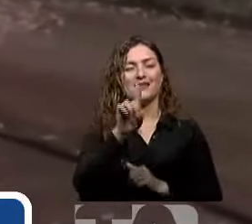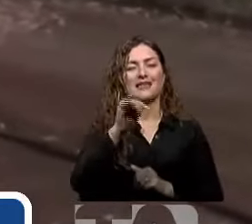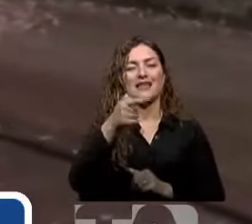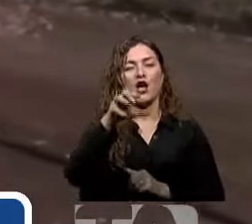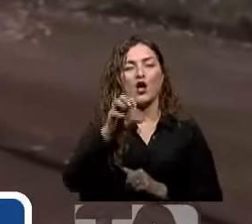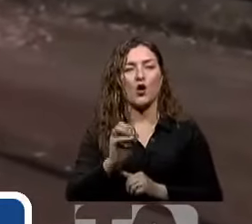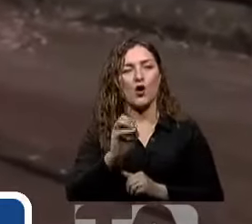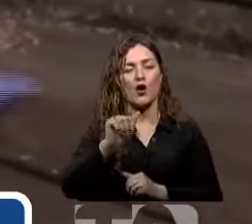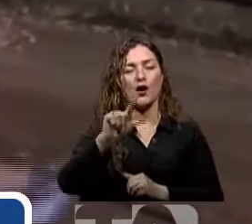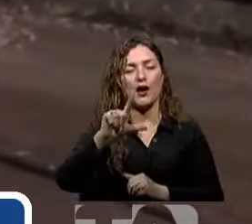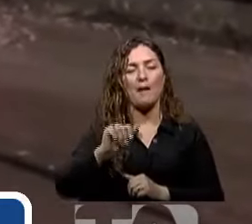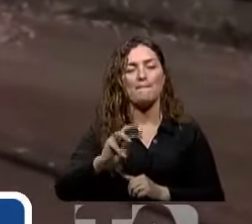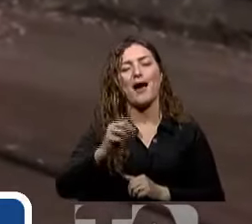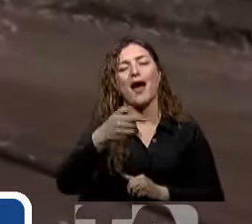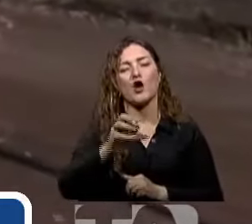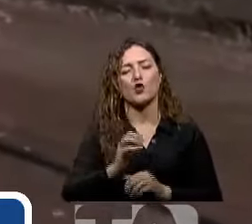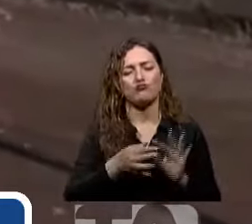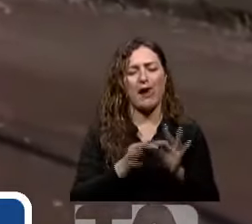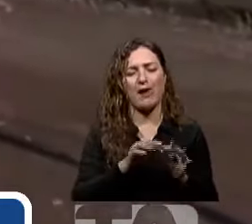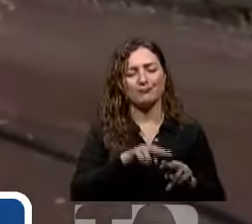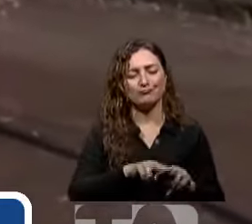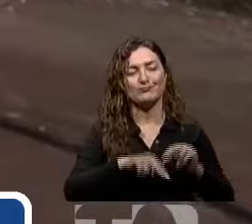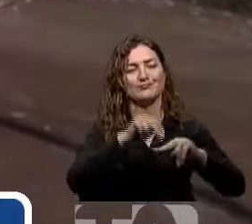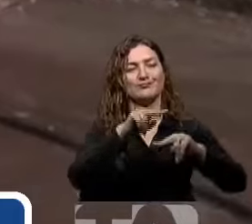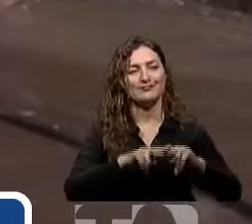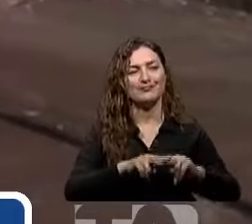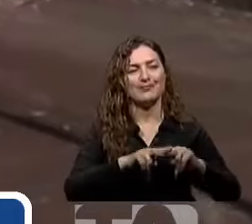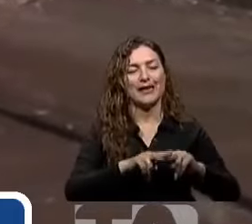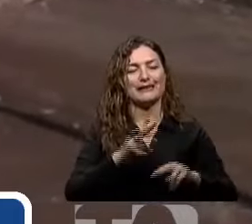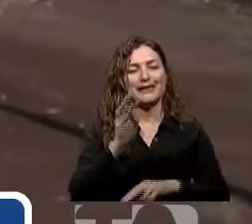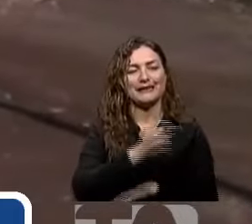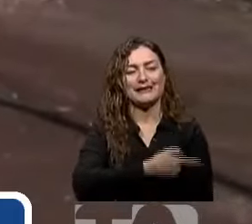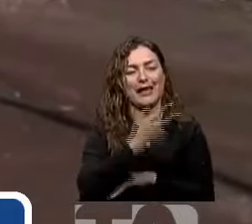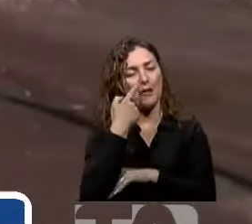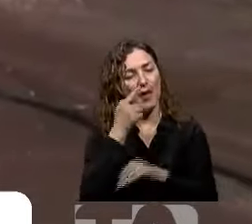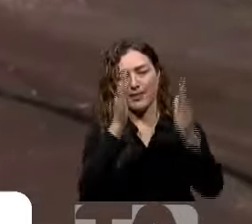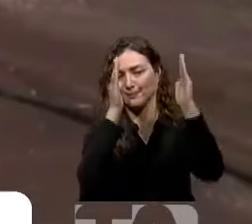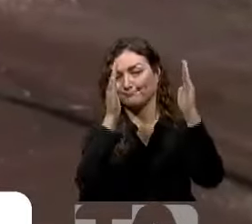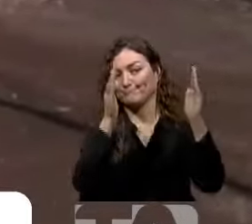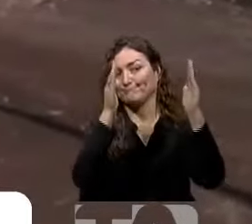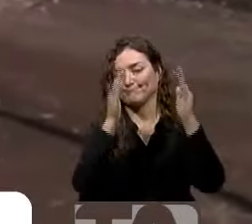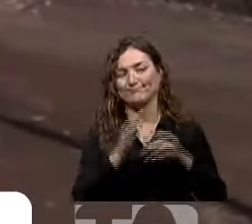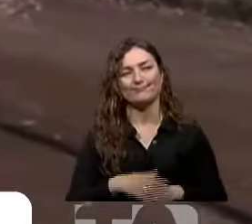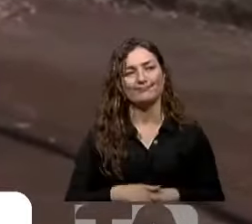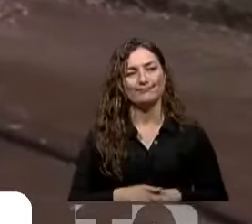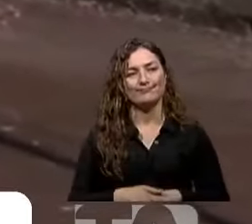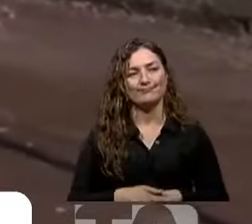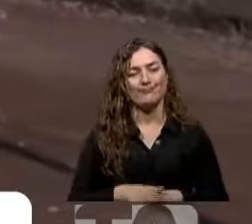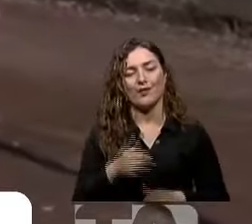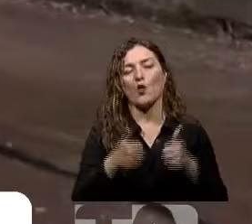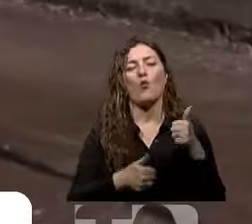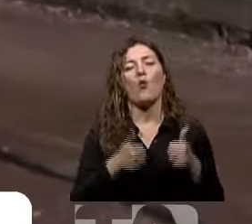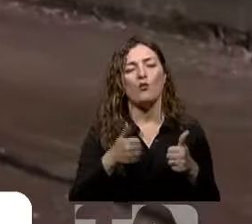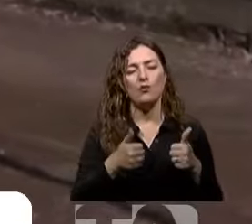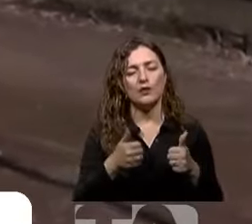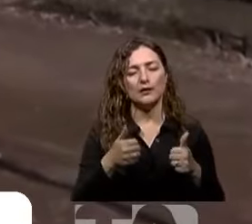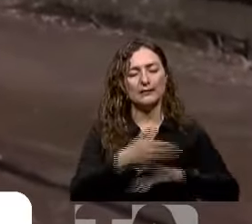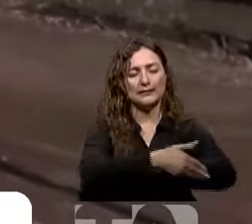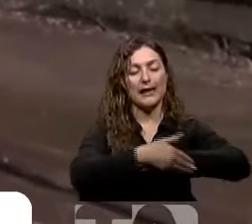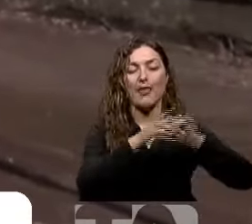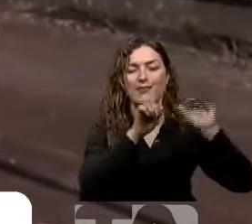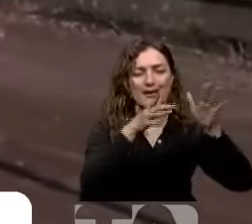en rehabilitación, va a estar nueva dentro de ese periodo, así que tome en cuenta las vías alternas. Les doy acá el dato nuevamente, la avenida 6